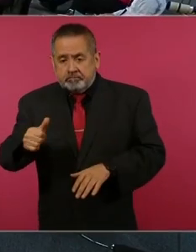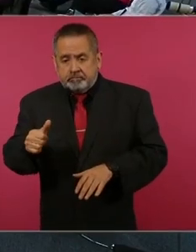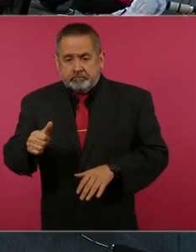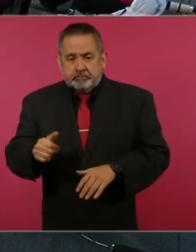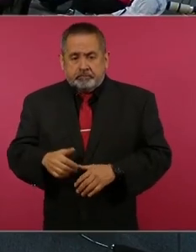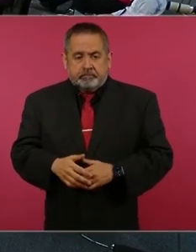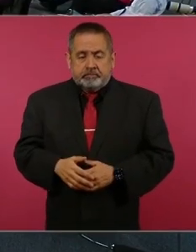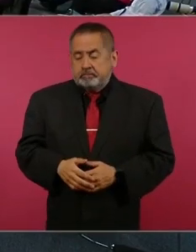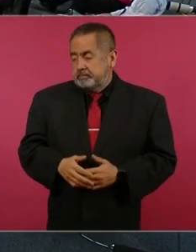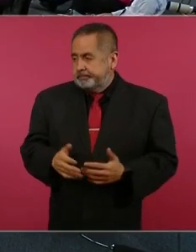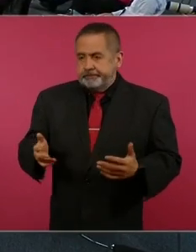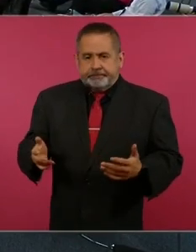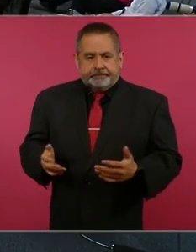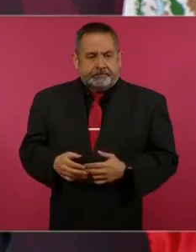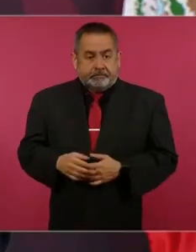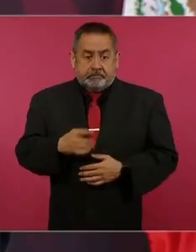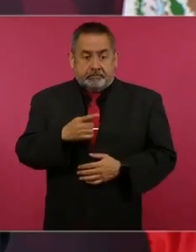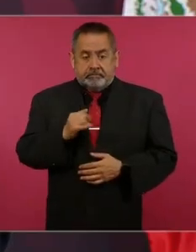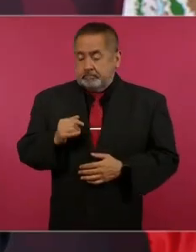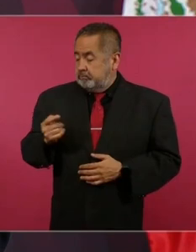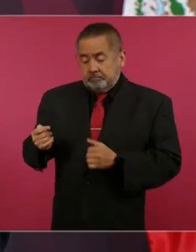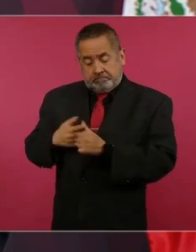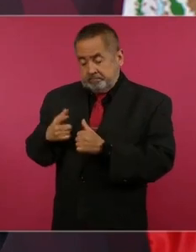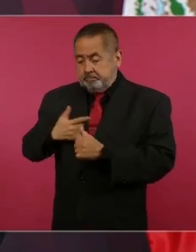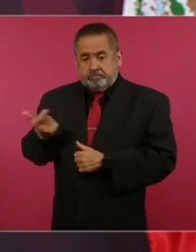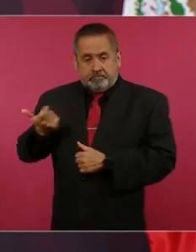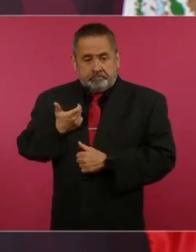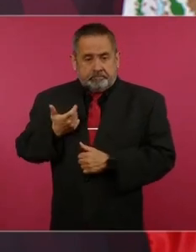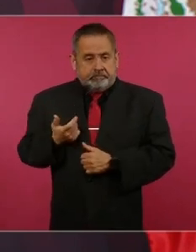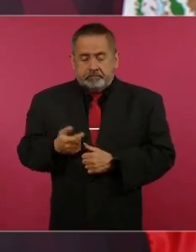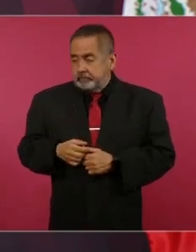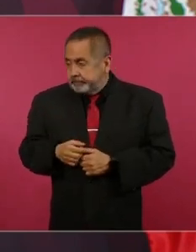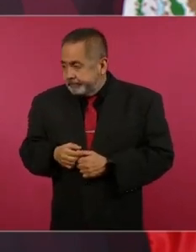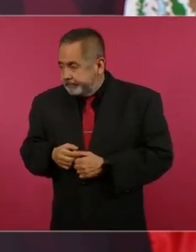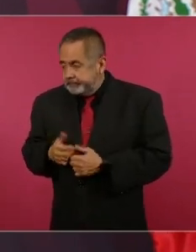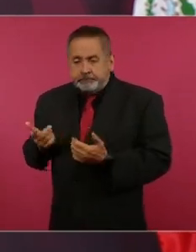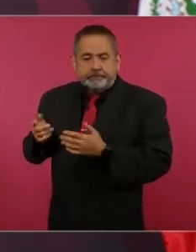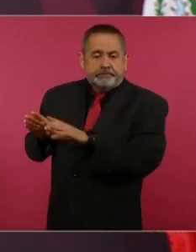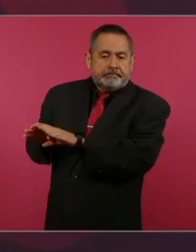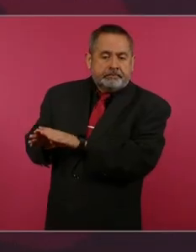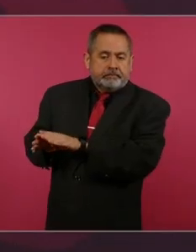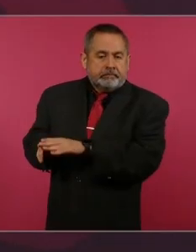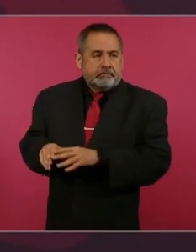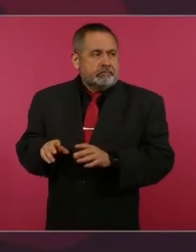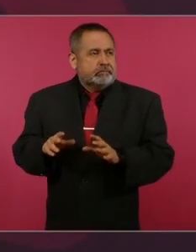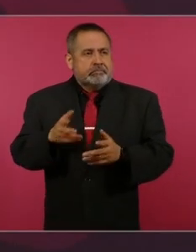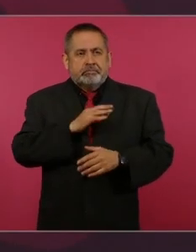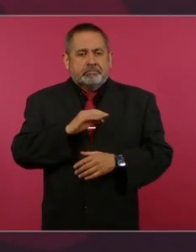no se les va a transmitir nada. Y nos dejaron como 15 días